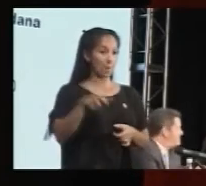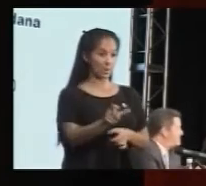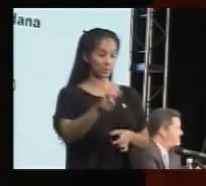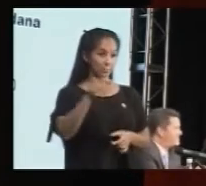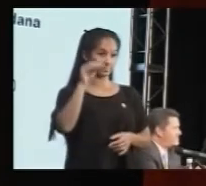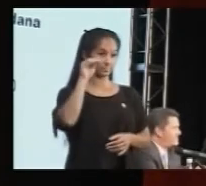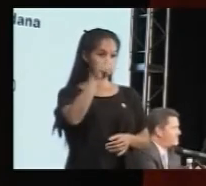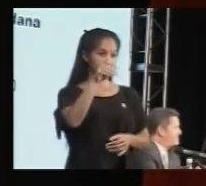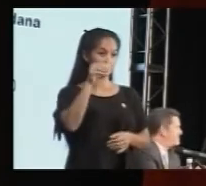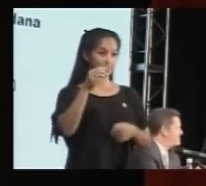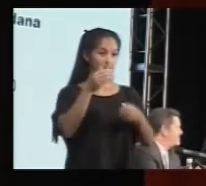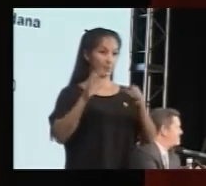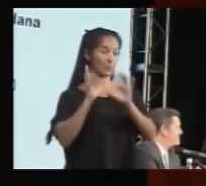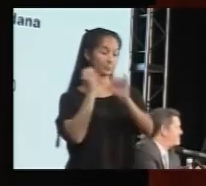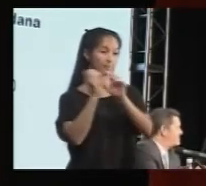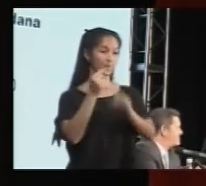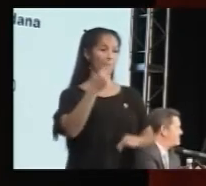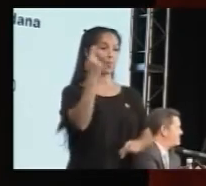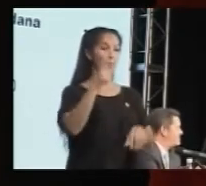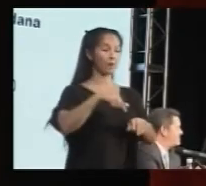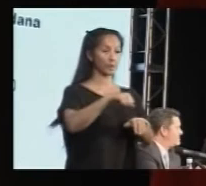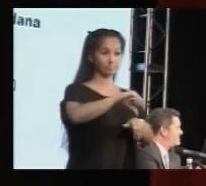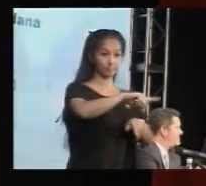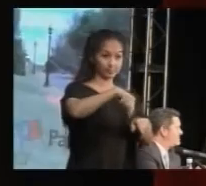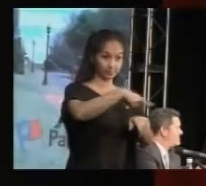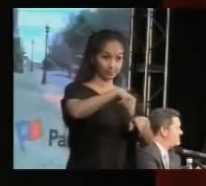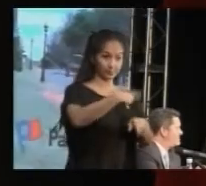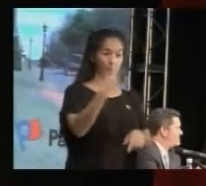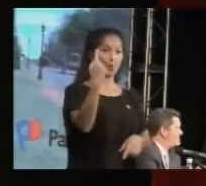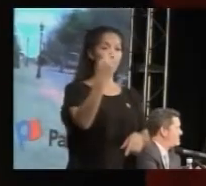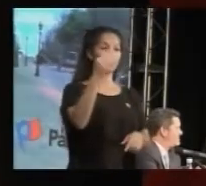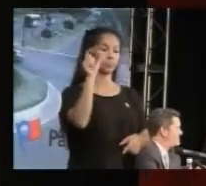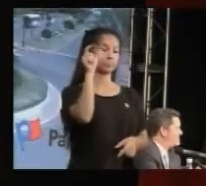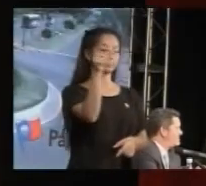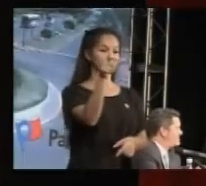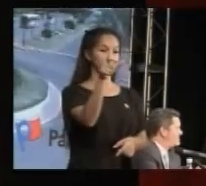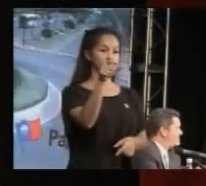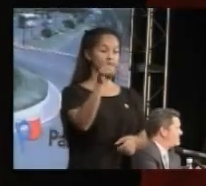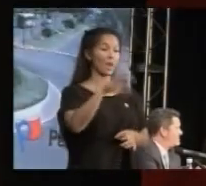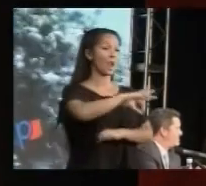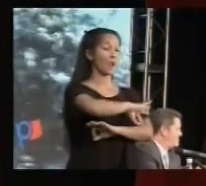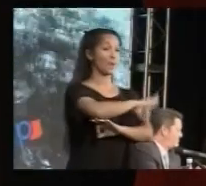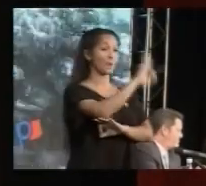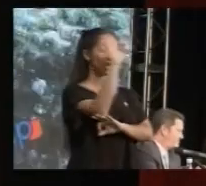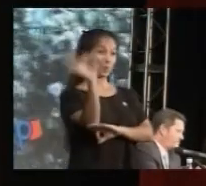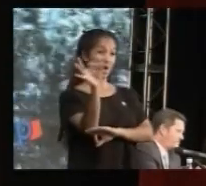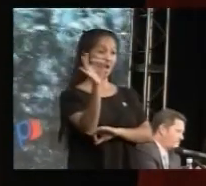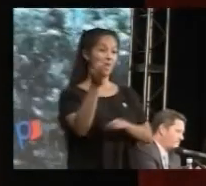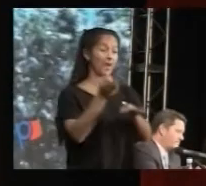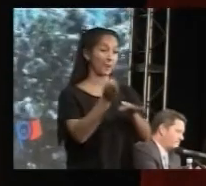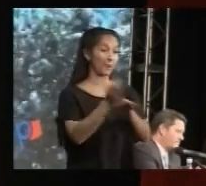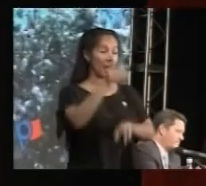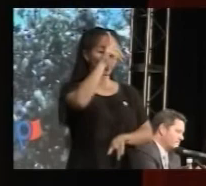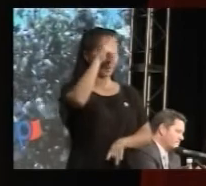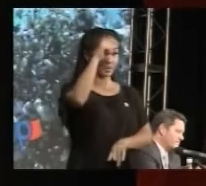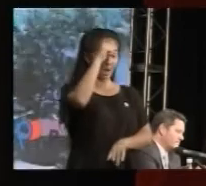un colectivo en el lapso de una hora pague un solo pasaje. El servicio en horas de madrugada para circuitos de escuelas, hospitales,